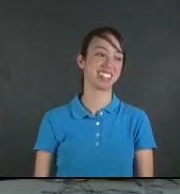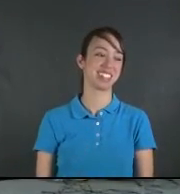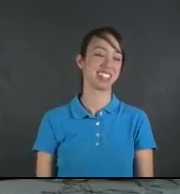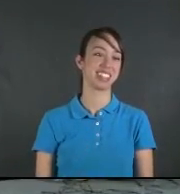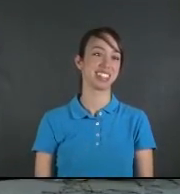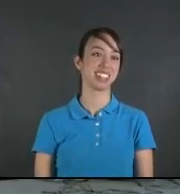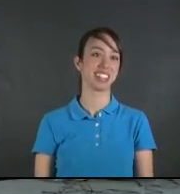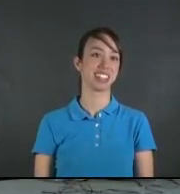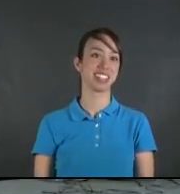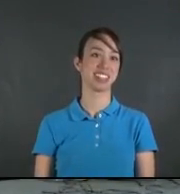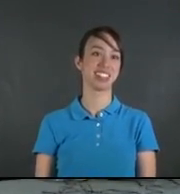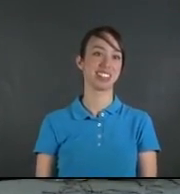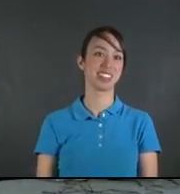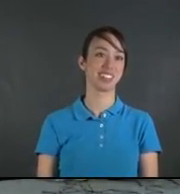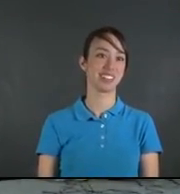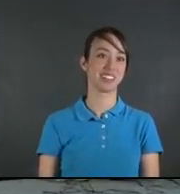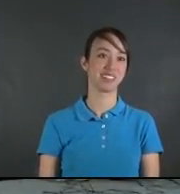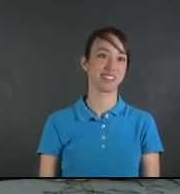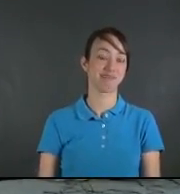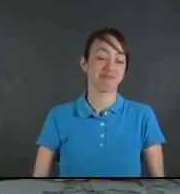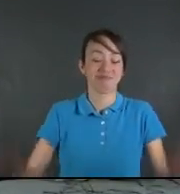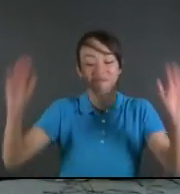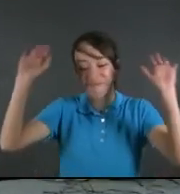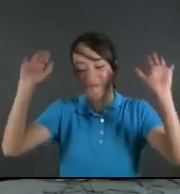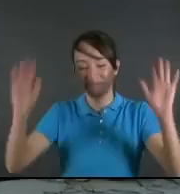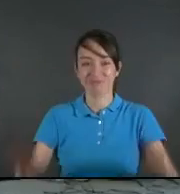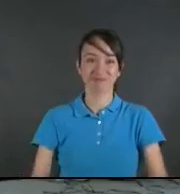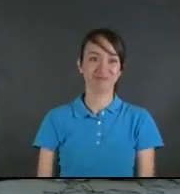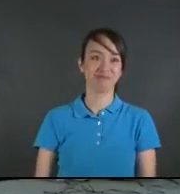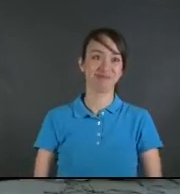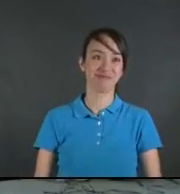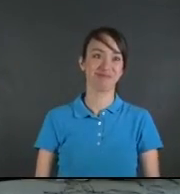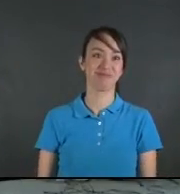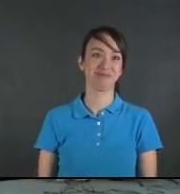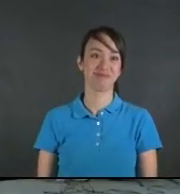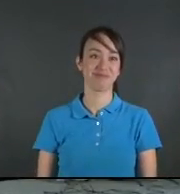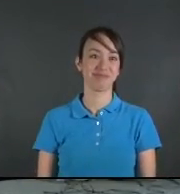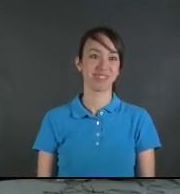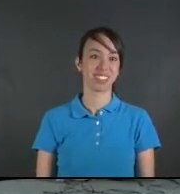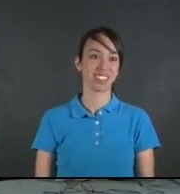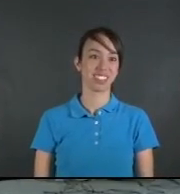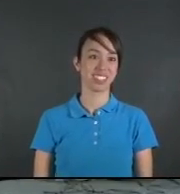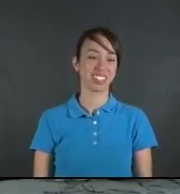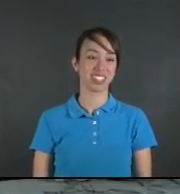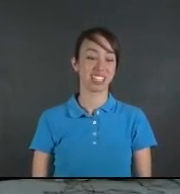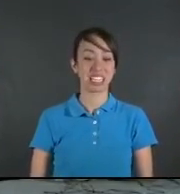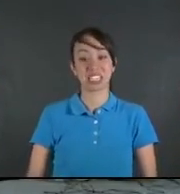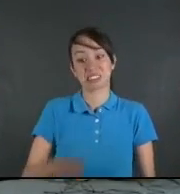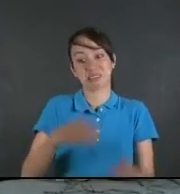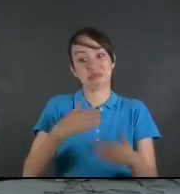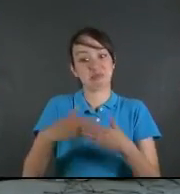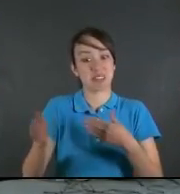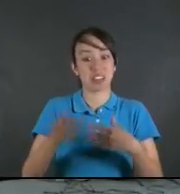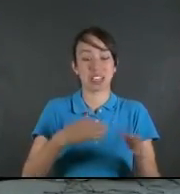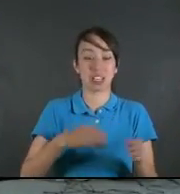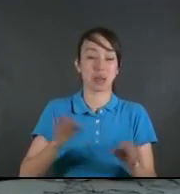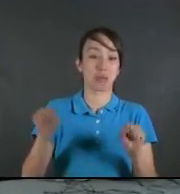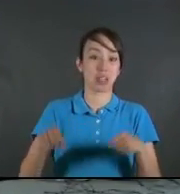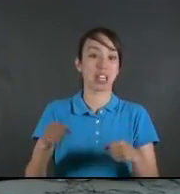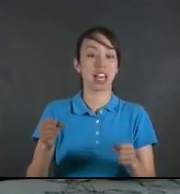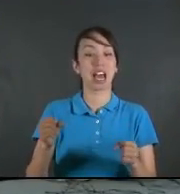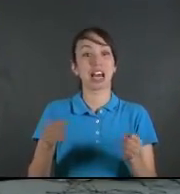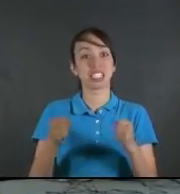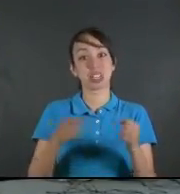sí sí sí no C quién es libre de hacer lo que quiera pero pero debería